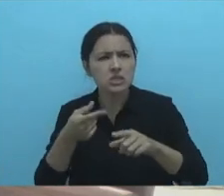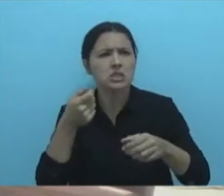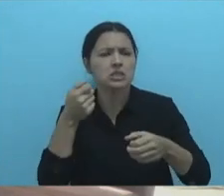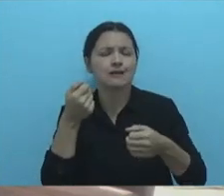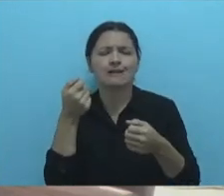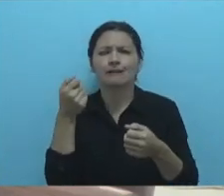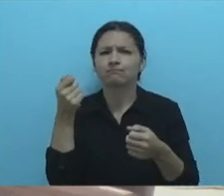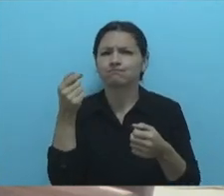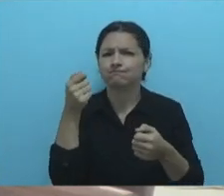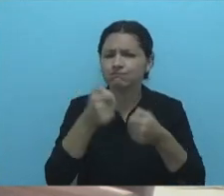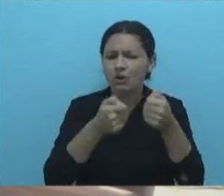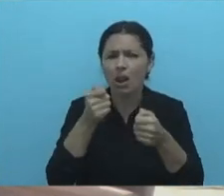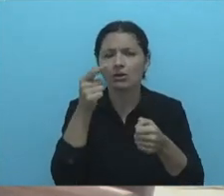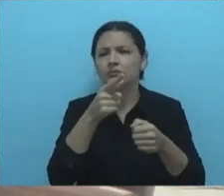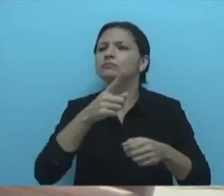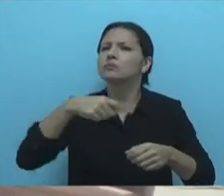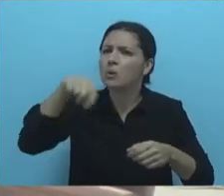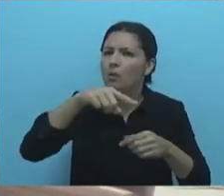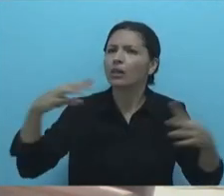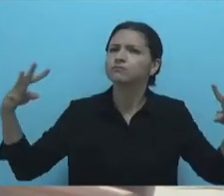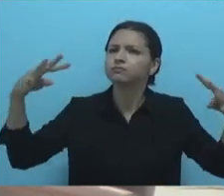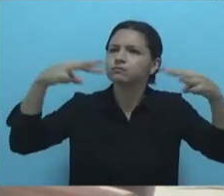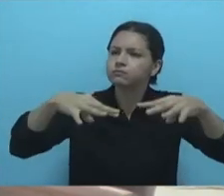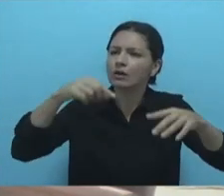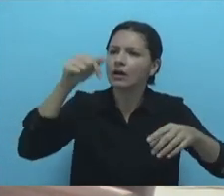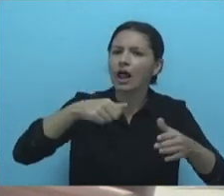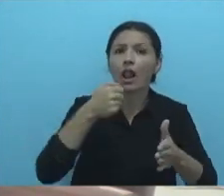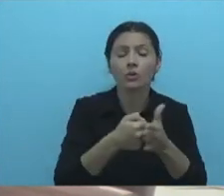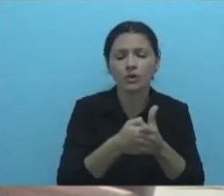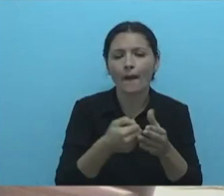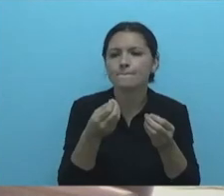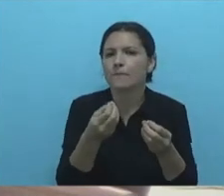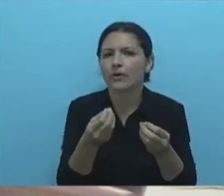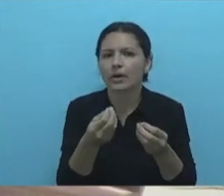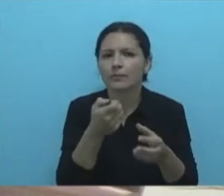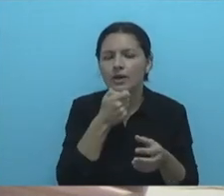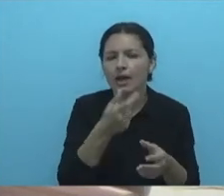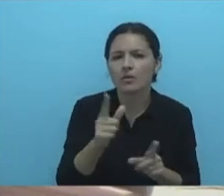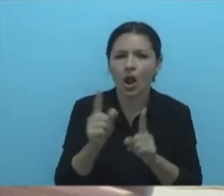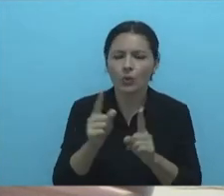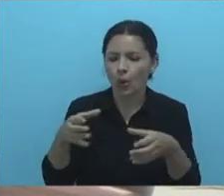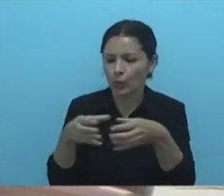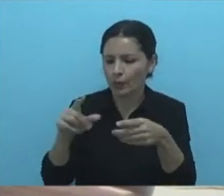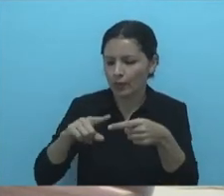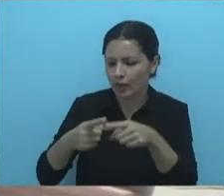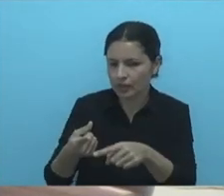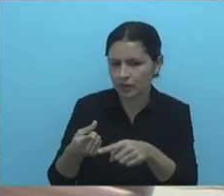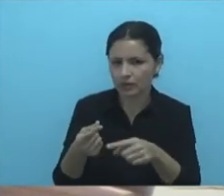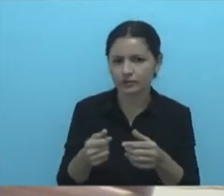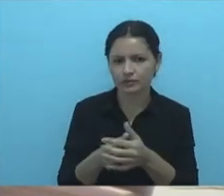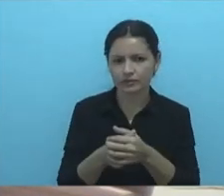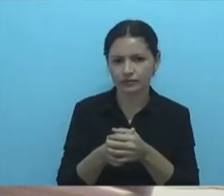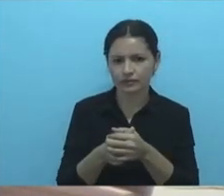Lamentablemente pero aún así están acá luchando porque también es violencia que algunos sectores políticos defendiendo elucubrar